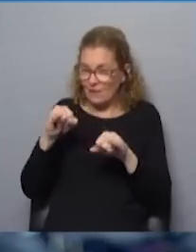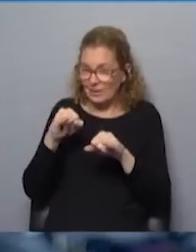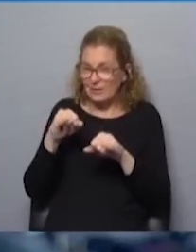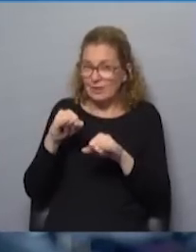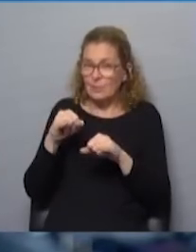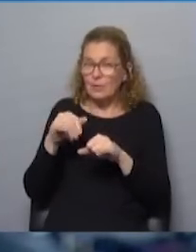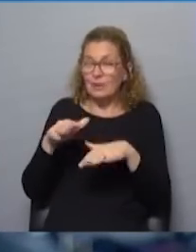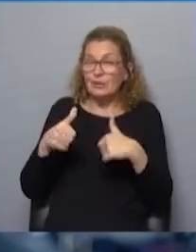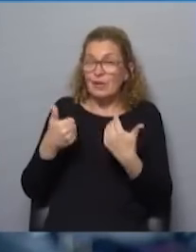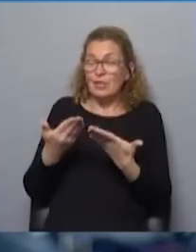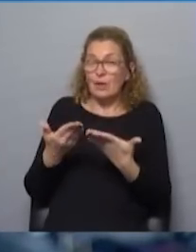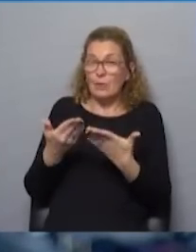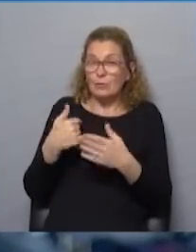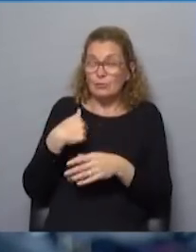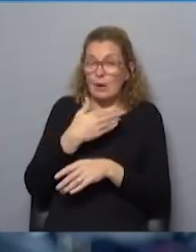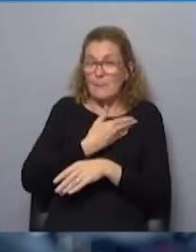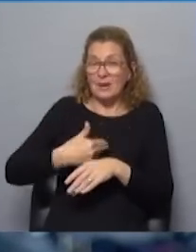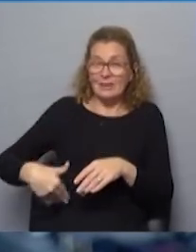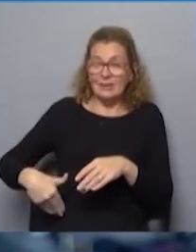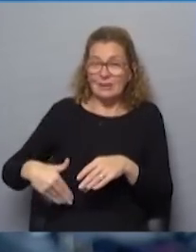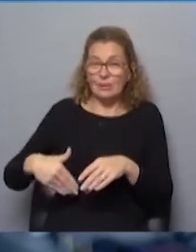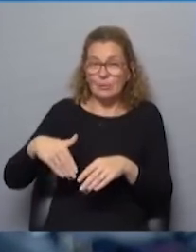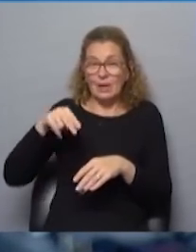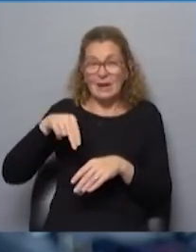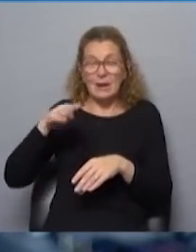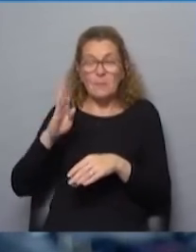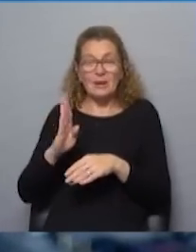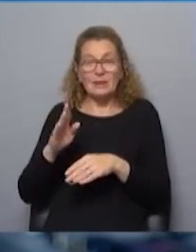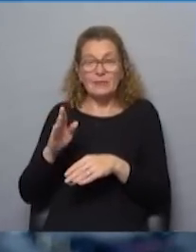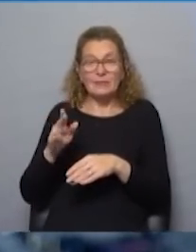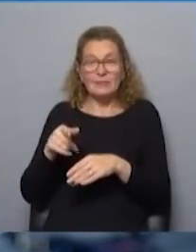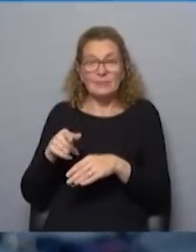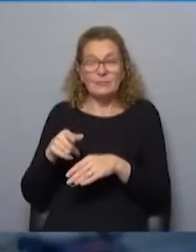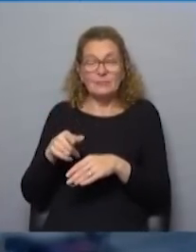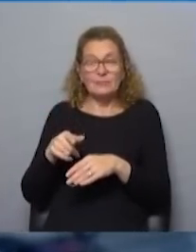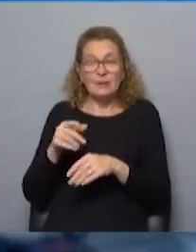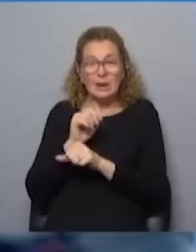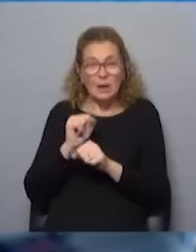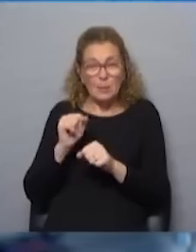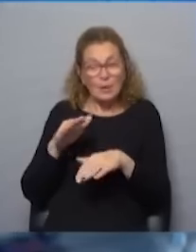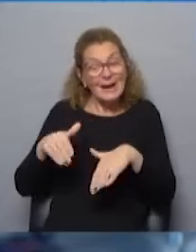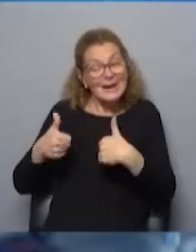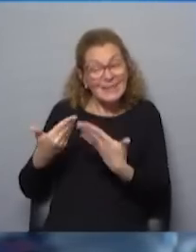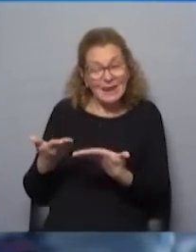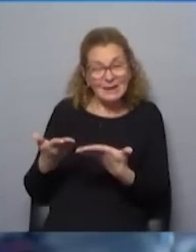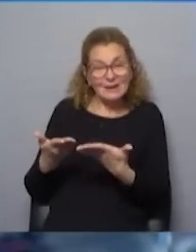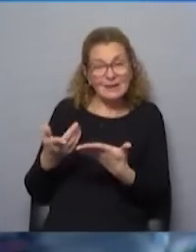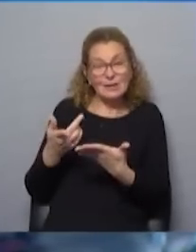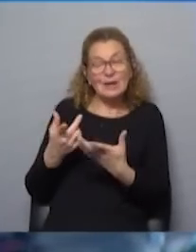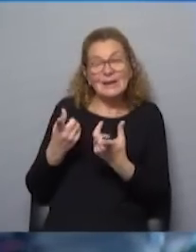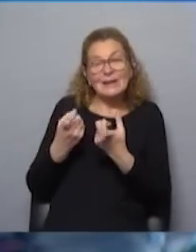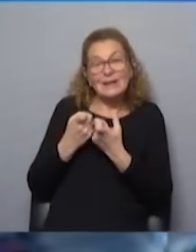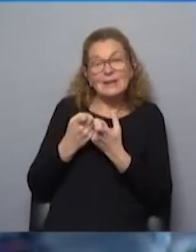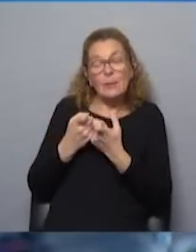que se otorgó en la época que lo era presidente del directorio de la epe que para éste poder conceder ese predio se requería